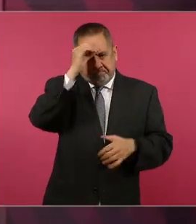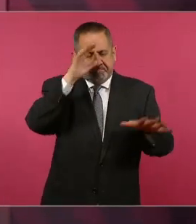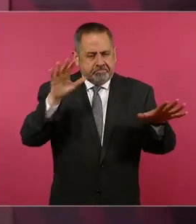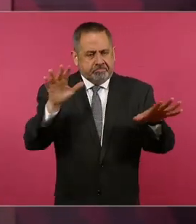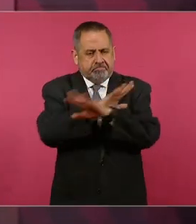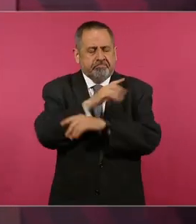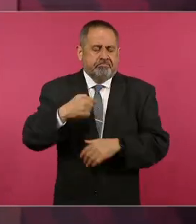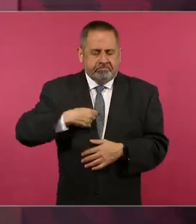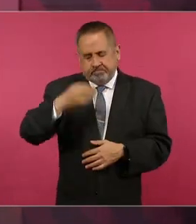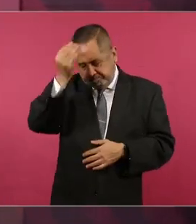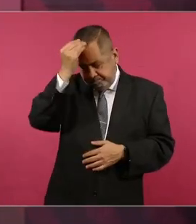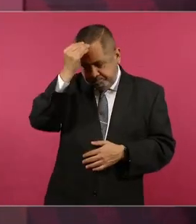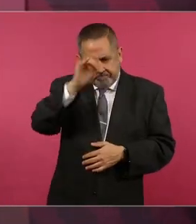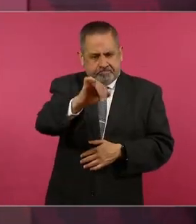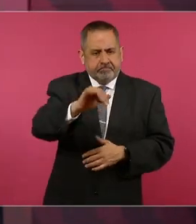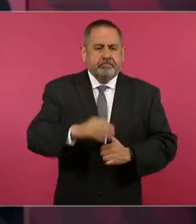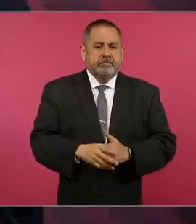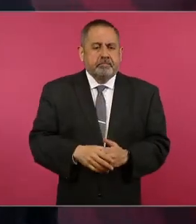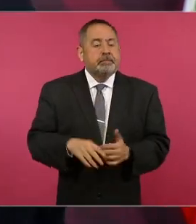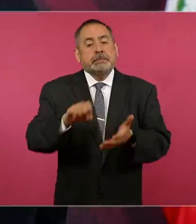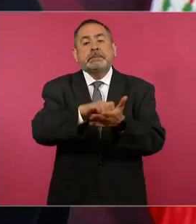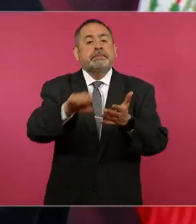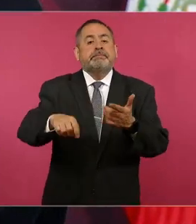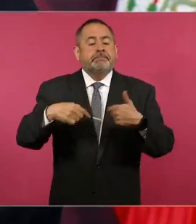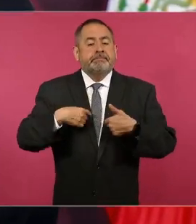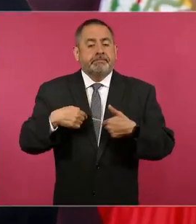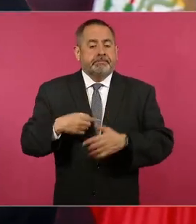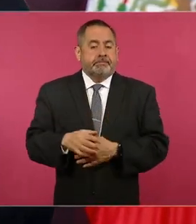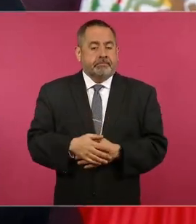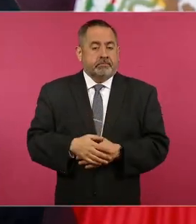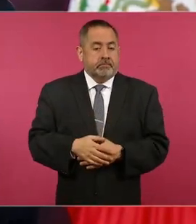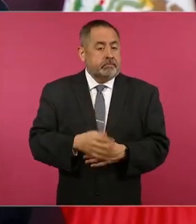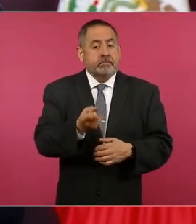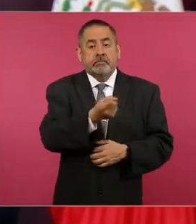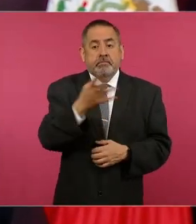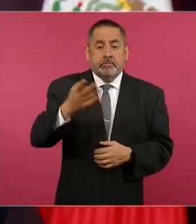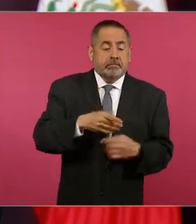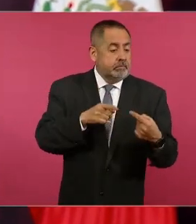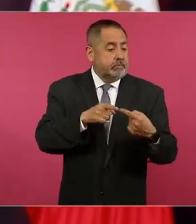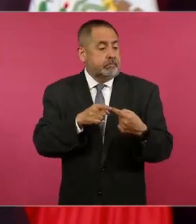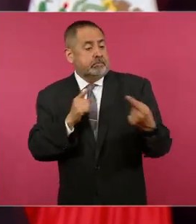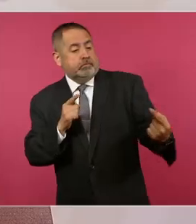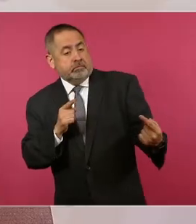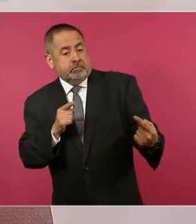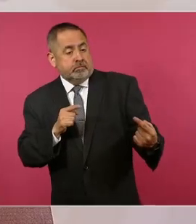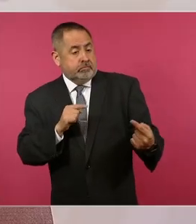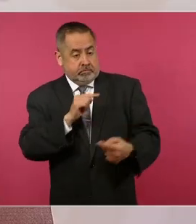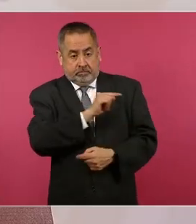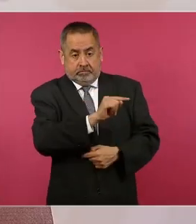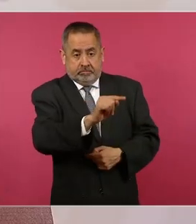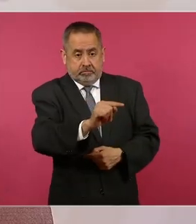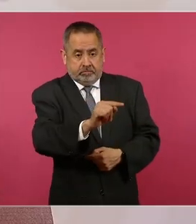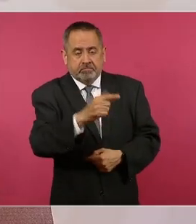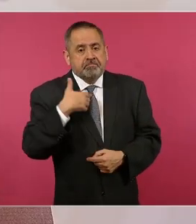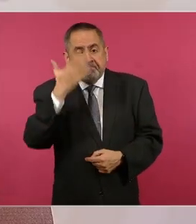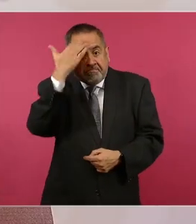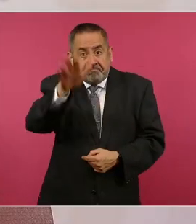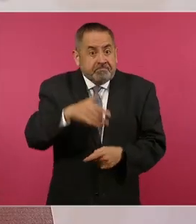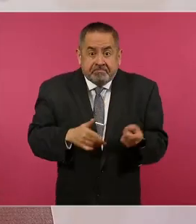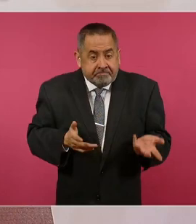pero yo tengo por ejemplo adversarios que no conozco